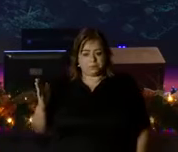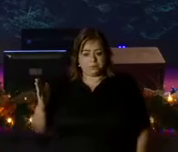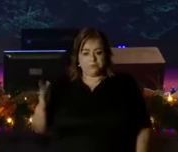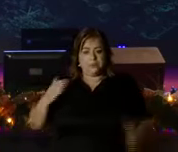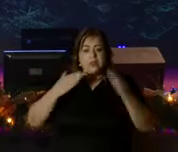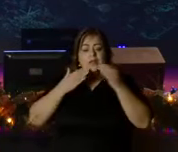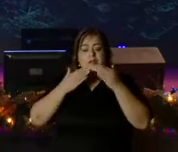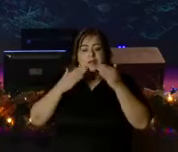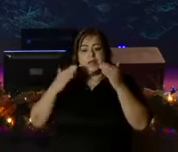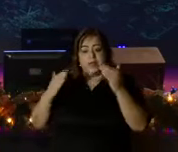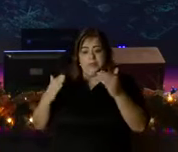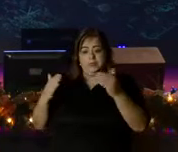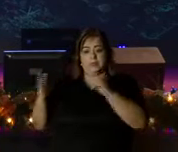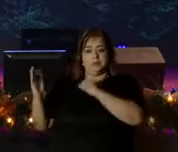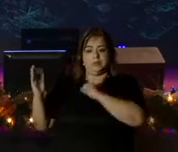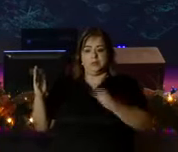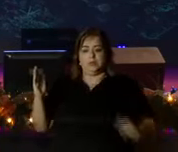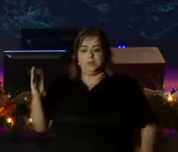Gracias.